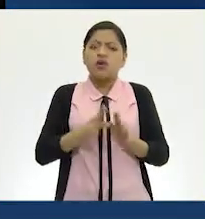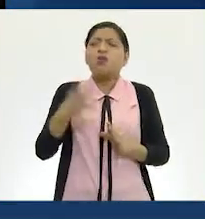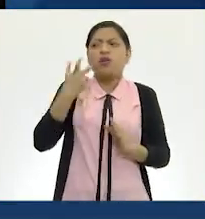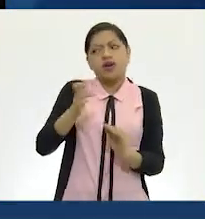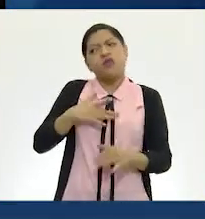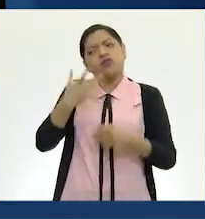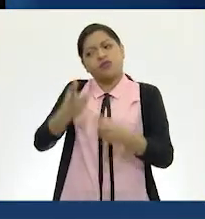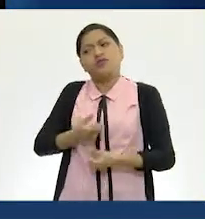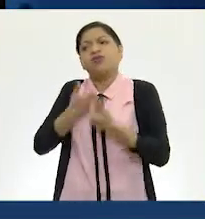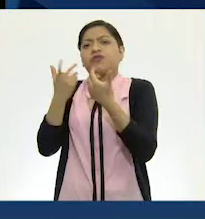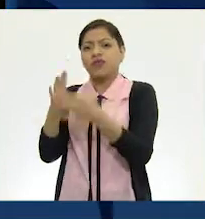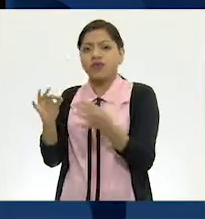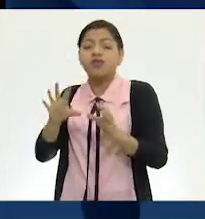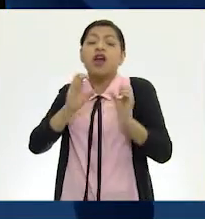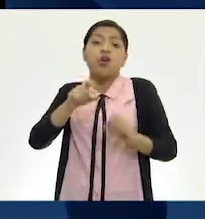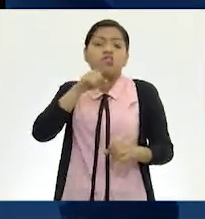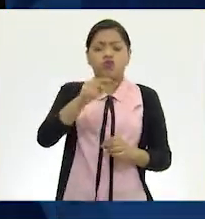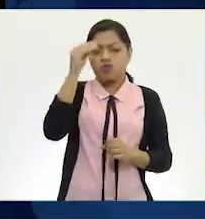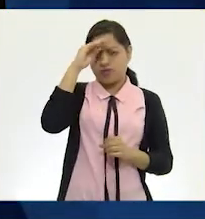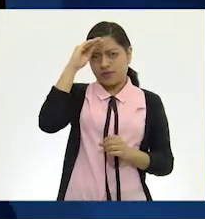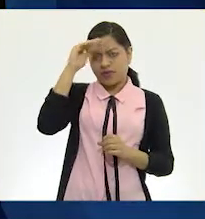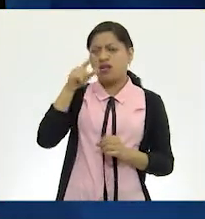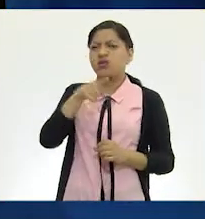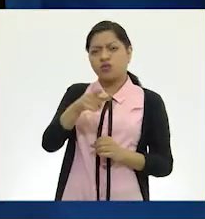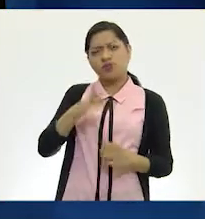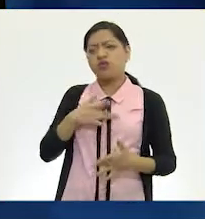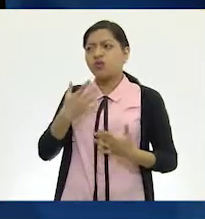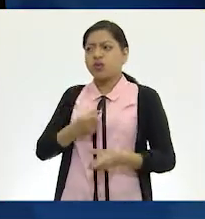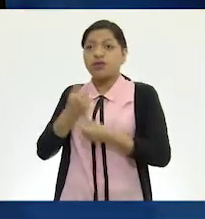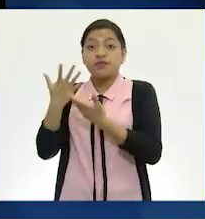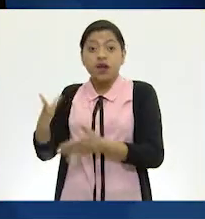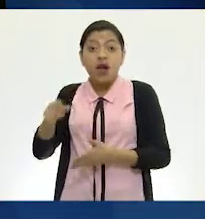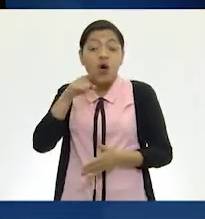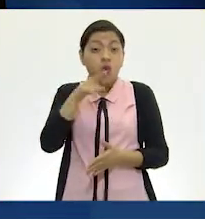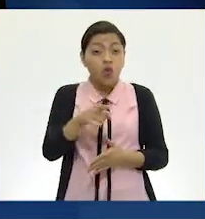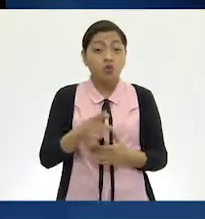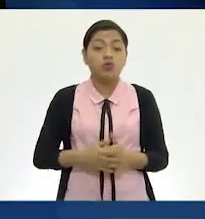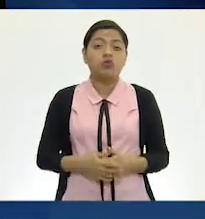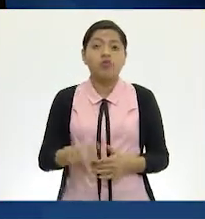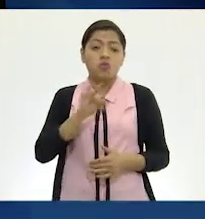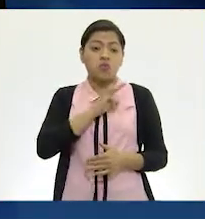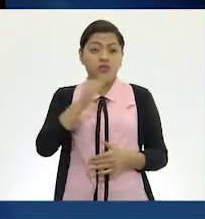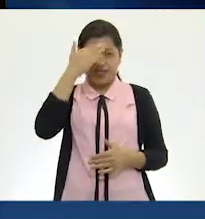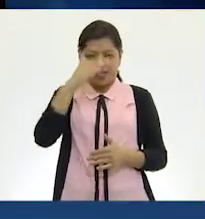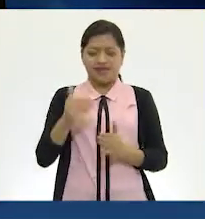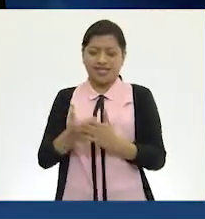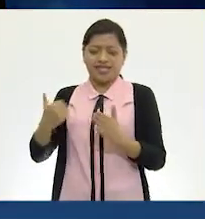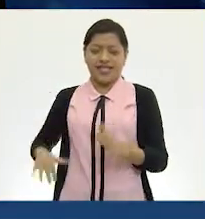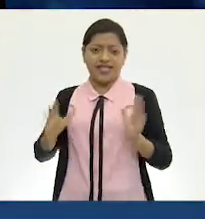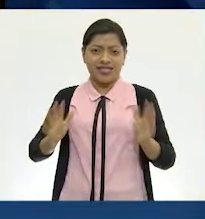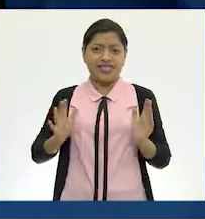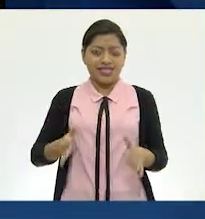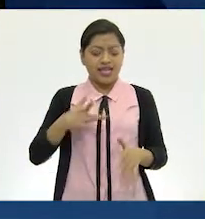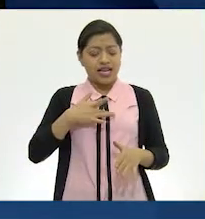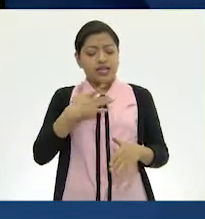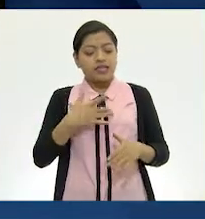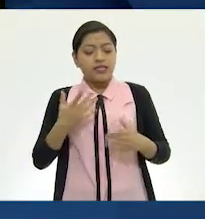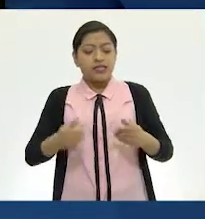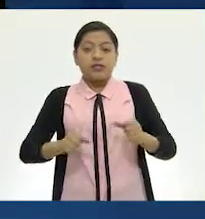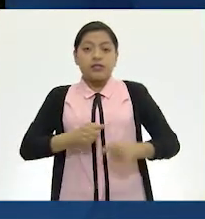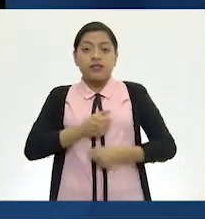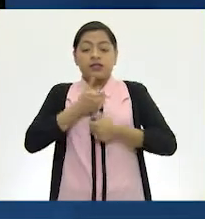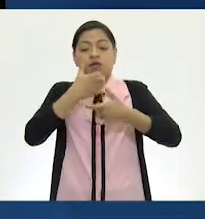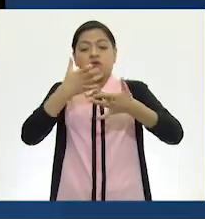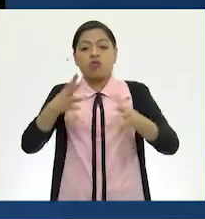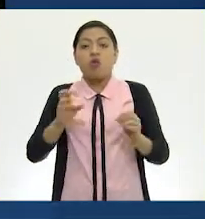por supuesto, si tienen experiencia en la rama actoral, pues expresión verbal, expresión corporal,